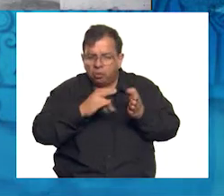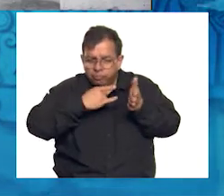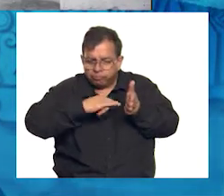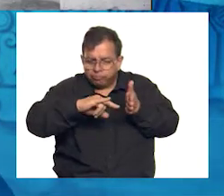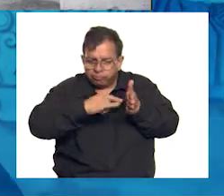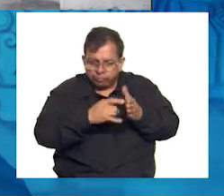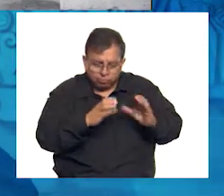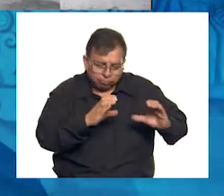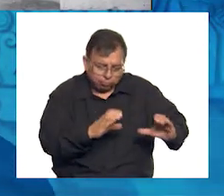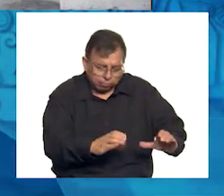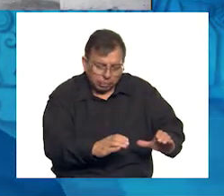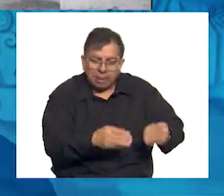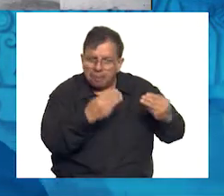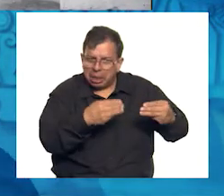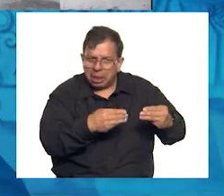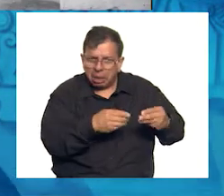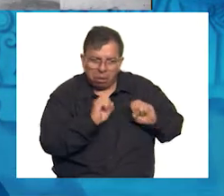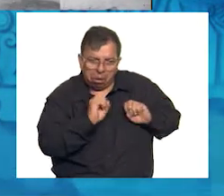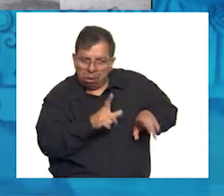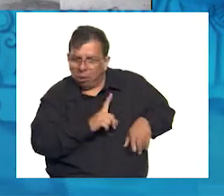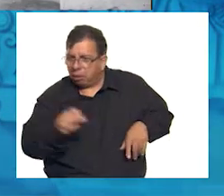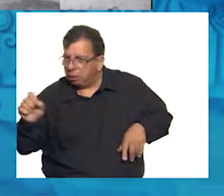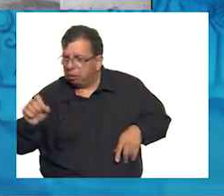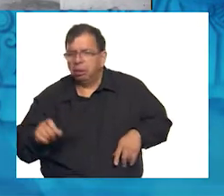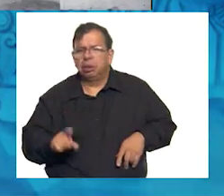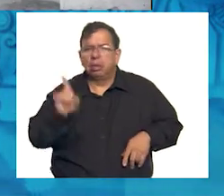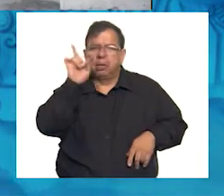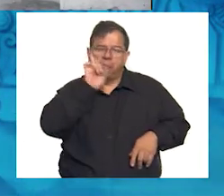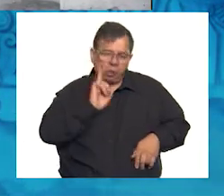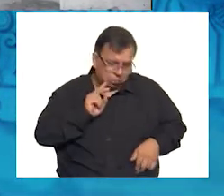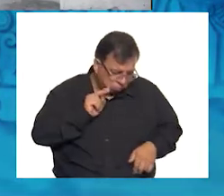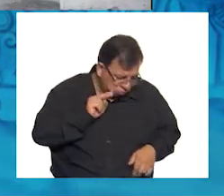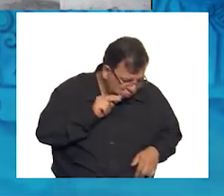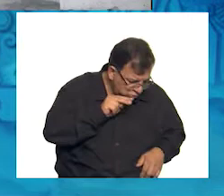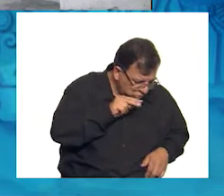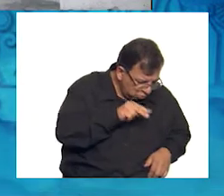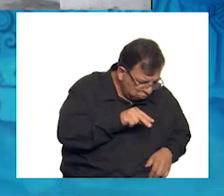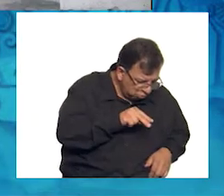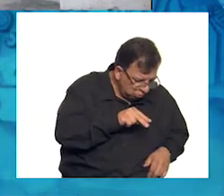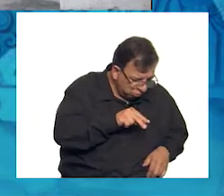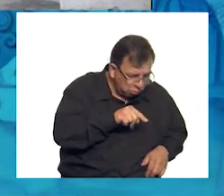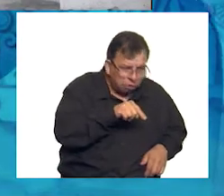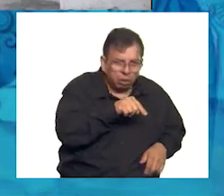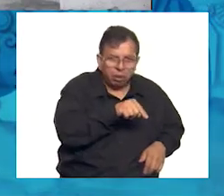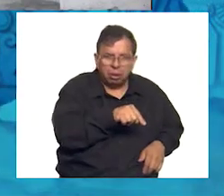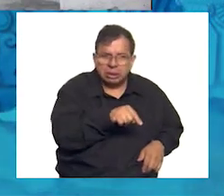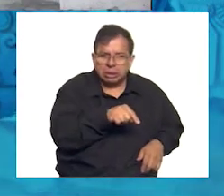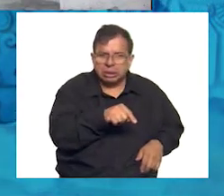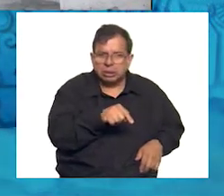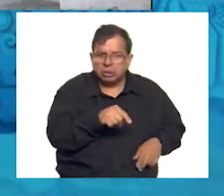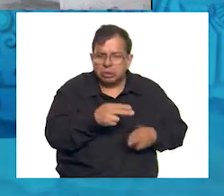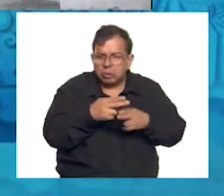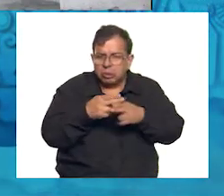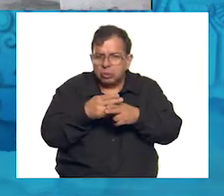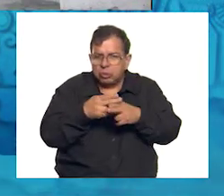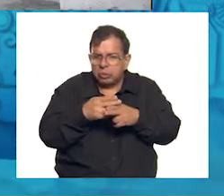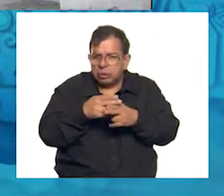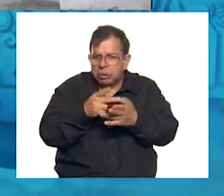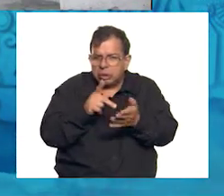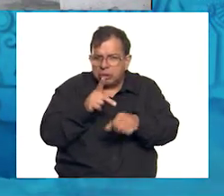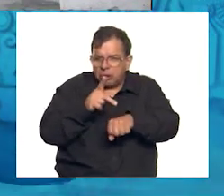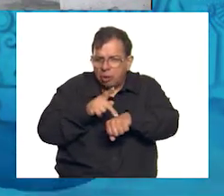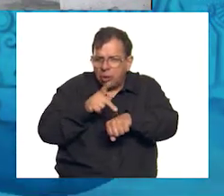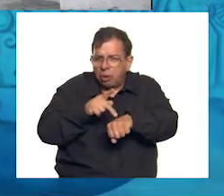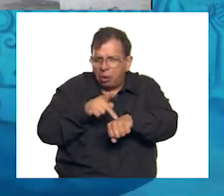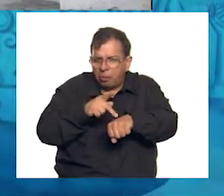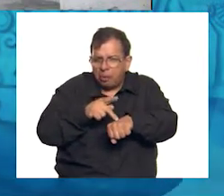la abandonaba. Cuando las mujeres iban a ver qué había dentro de la cuna, solo encontraban un cuchillo de pedernal de los que se